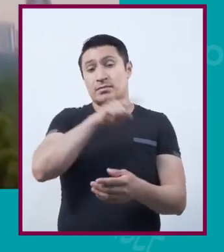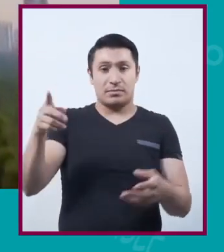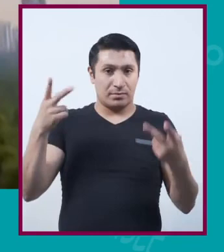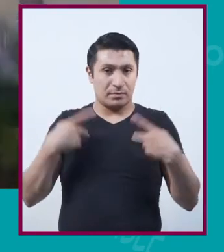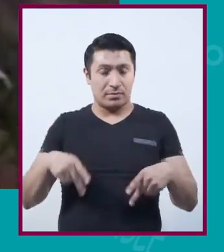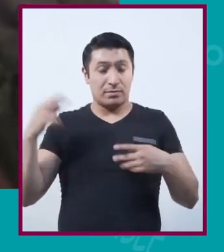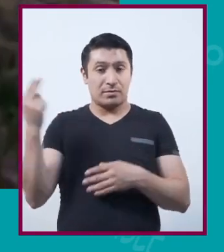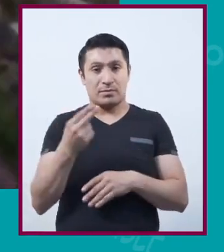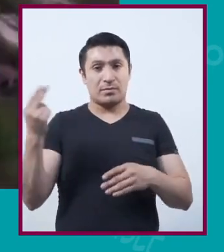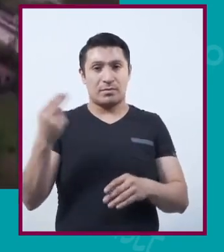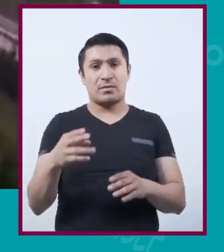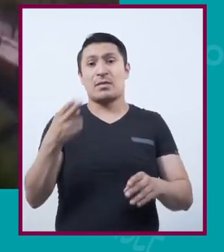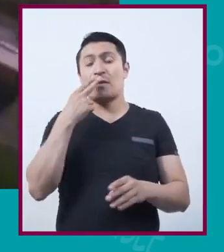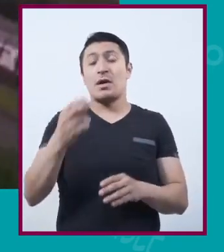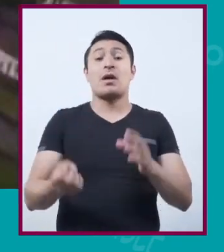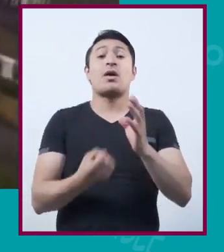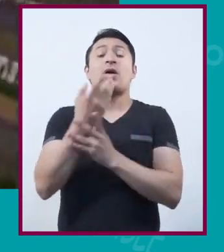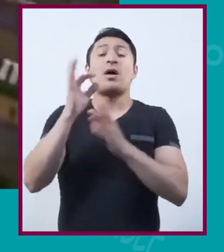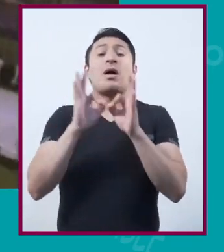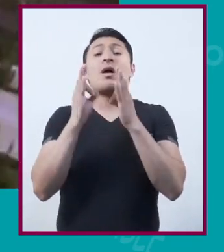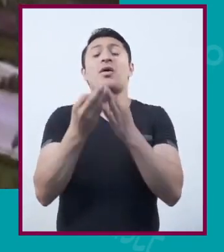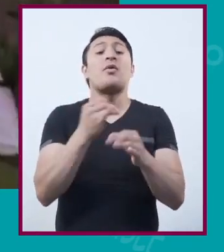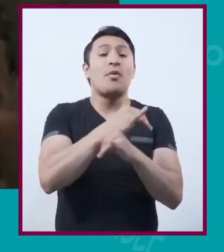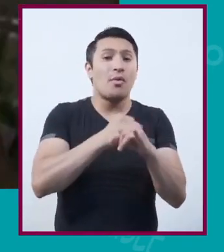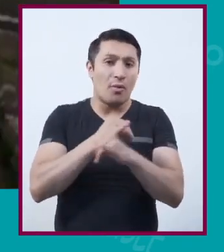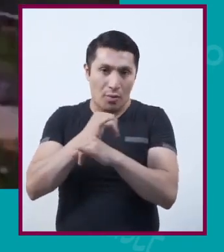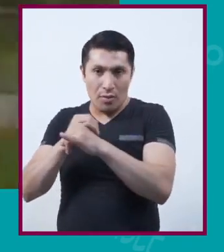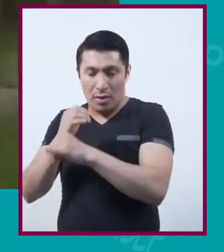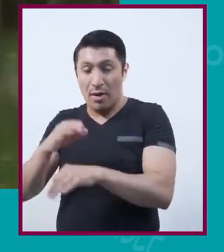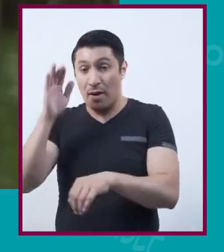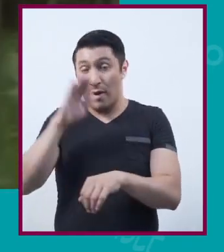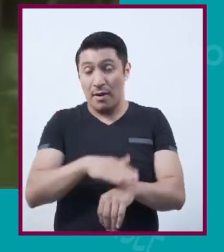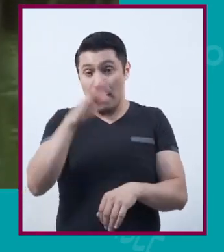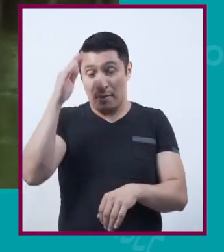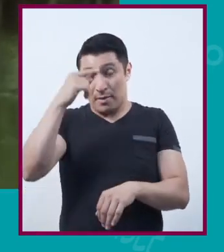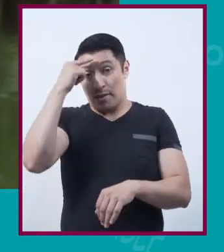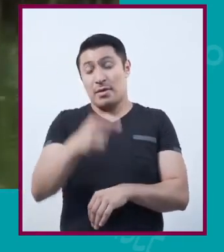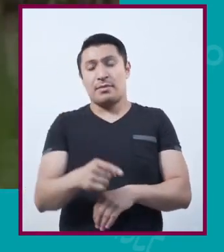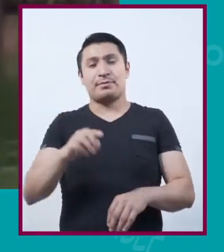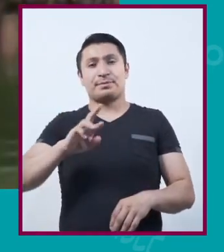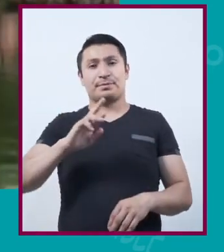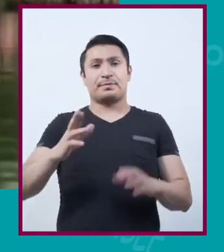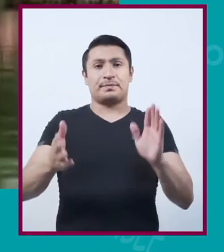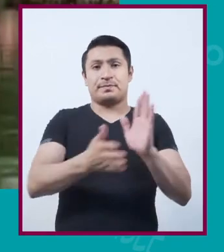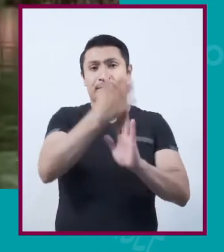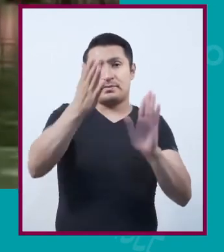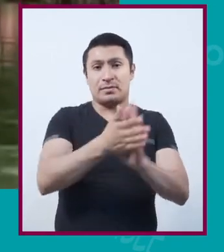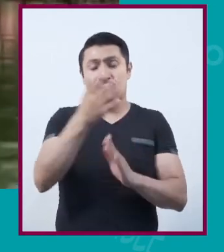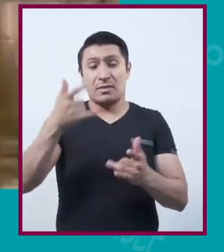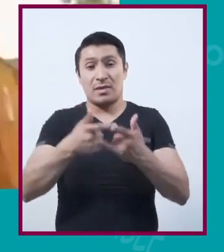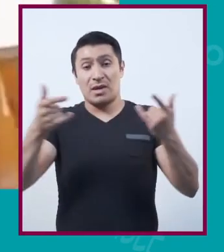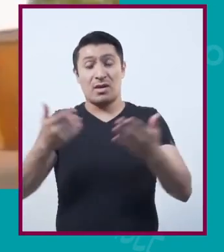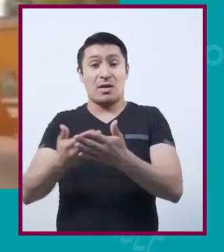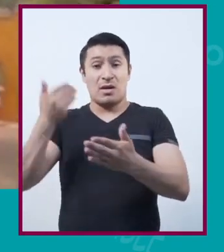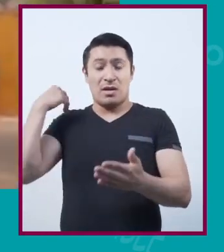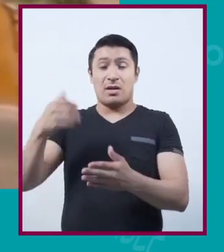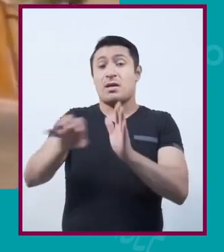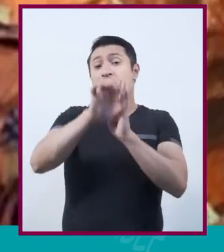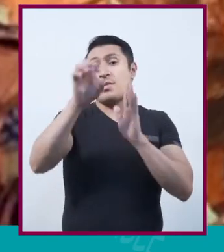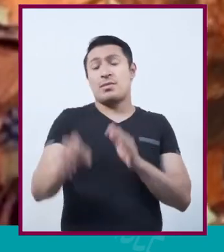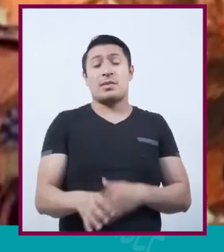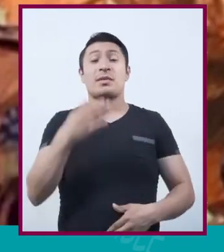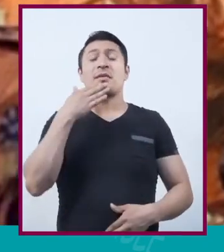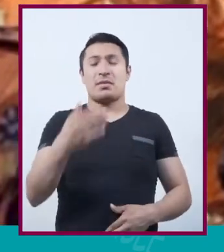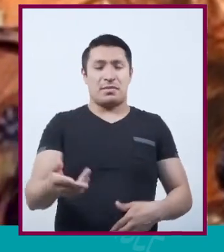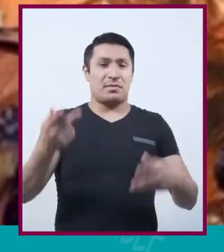en ellos y ellas la necesidad de utilizar nuevas técnicas de investigación, principalmente para reconstruir hechos pasados.